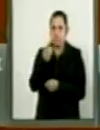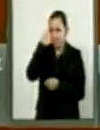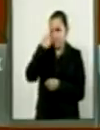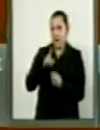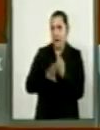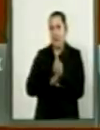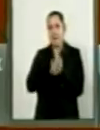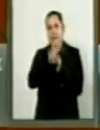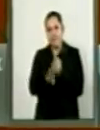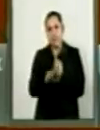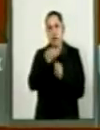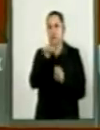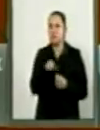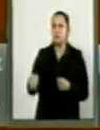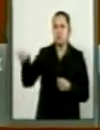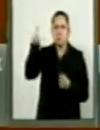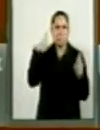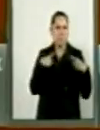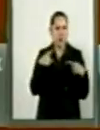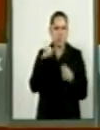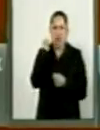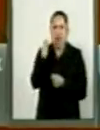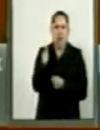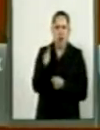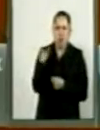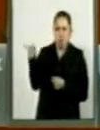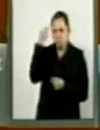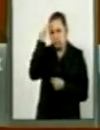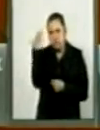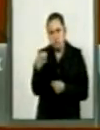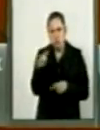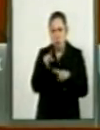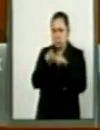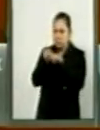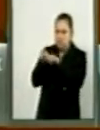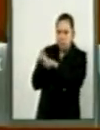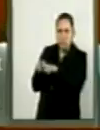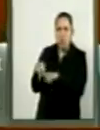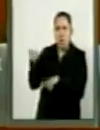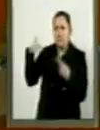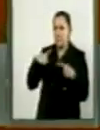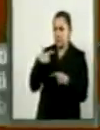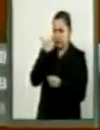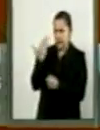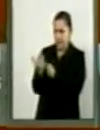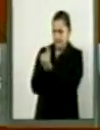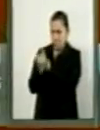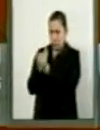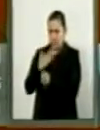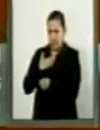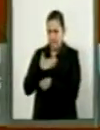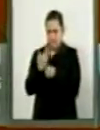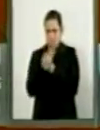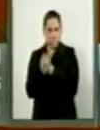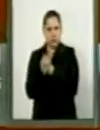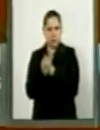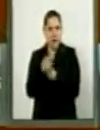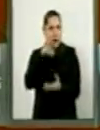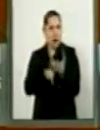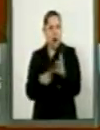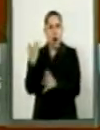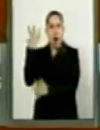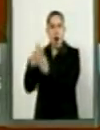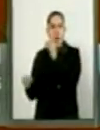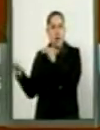por ejemplo, algún genocida o alguien que realmente no esté buscando una protección humanitaria, sino más bien evadir la